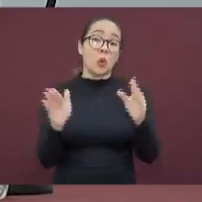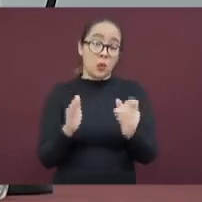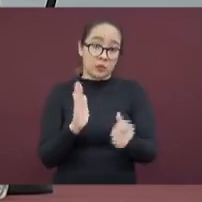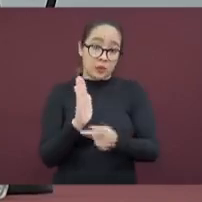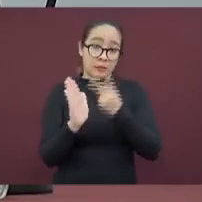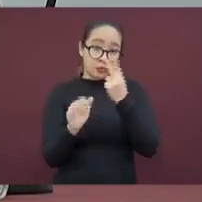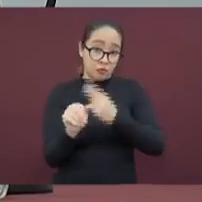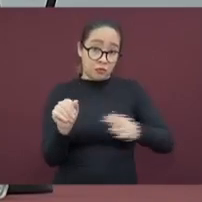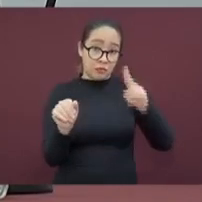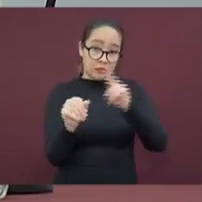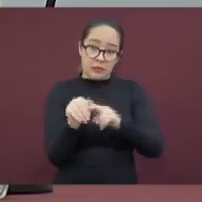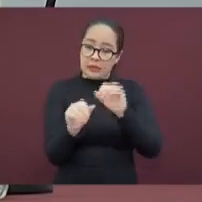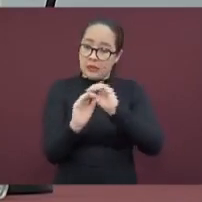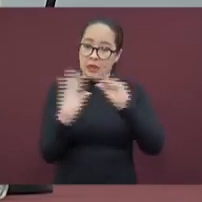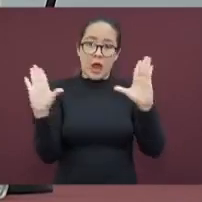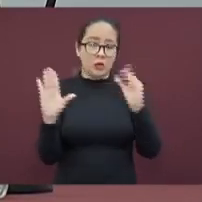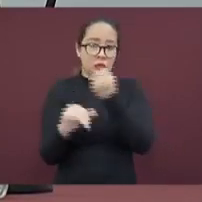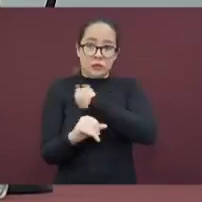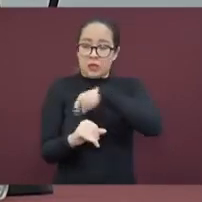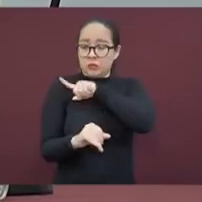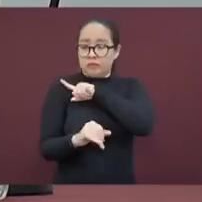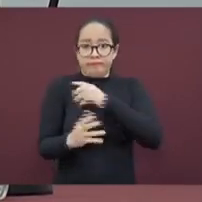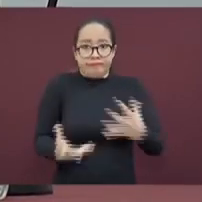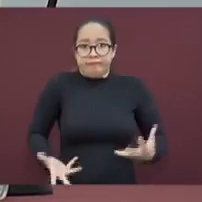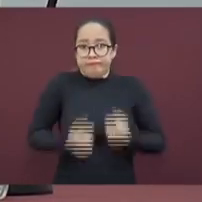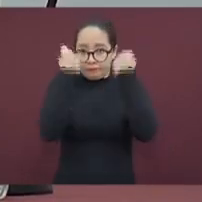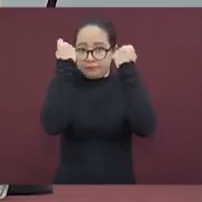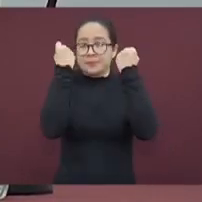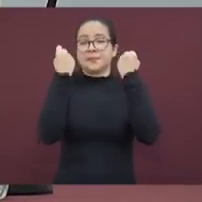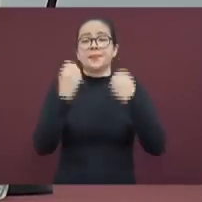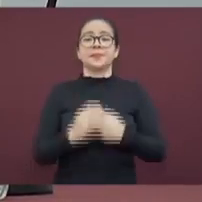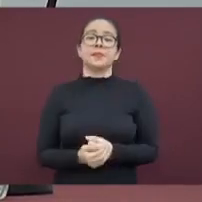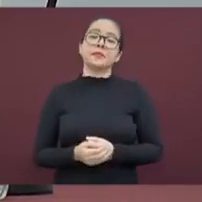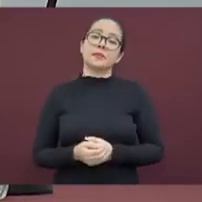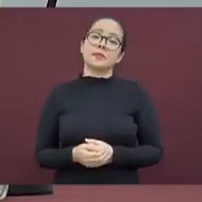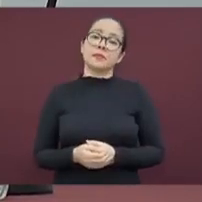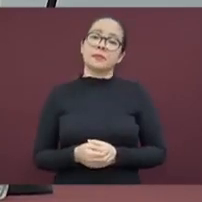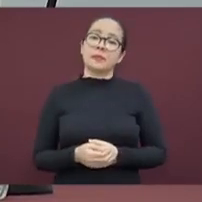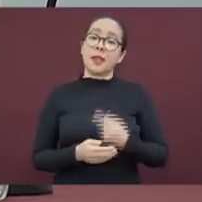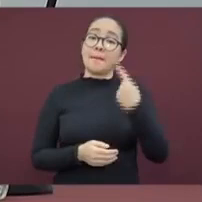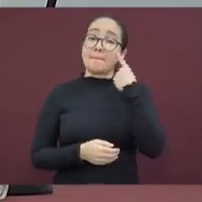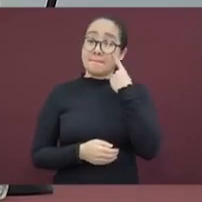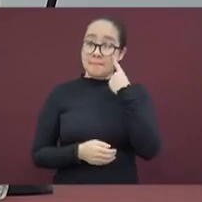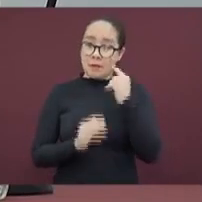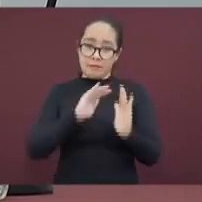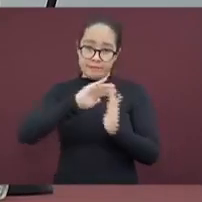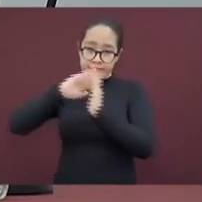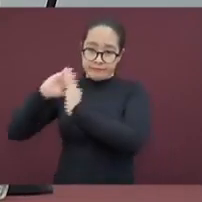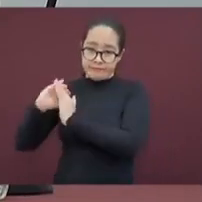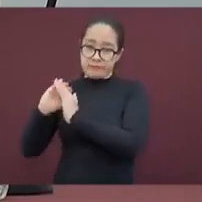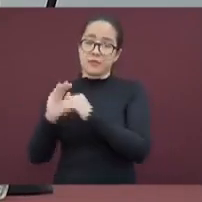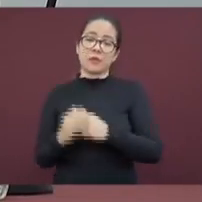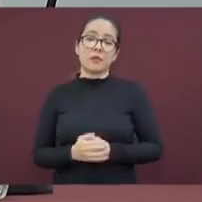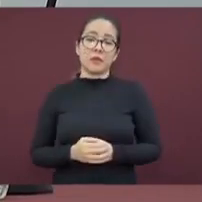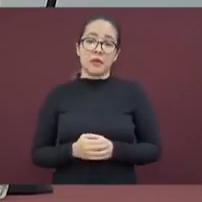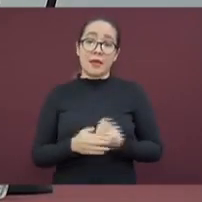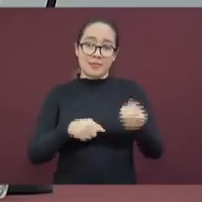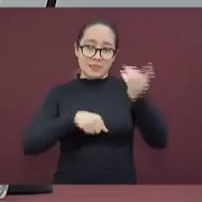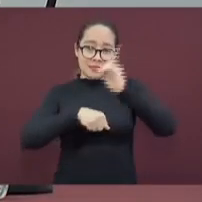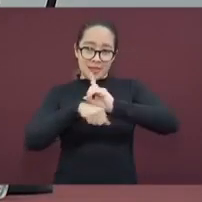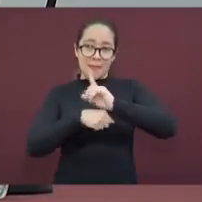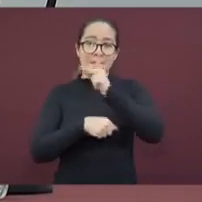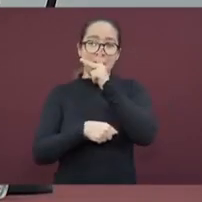por otro lado escuchen bien el día del padre el cual también